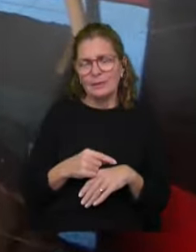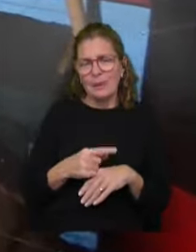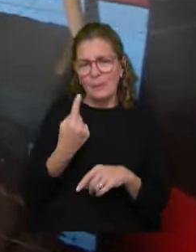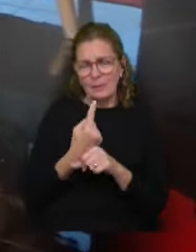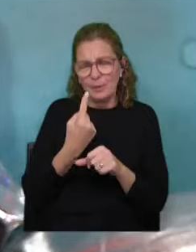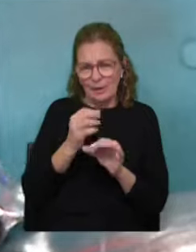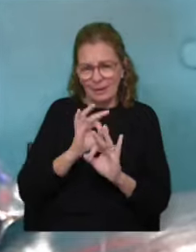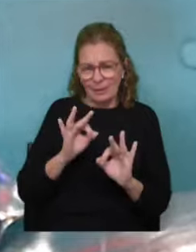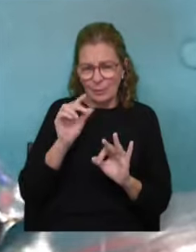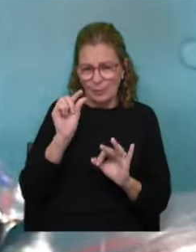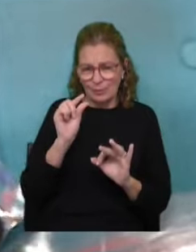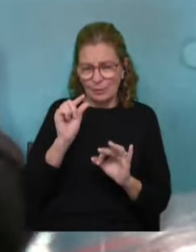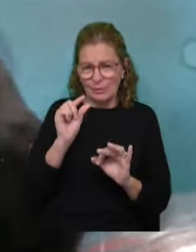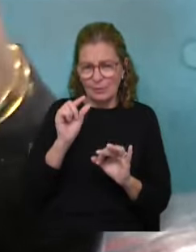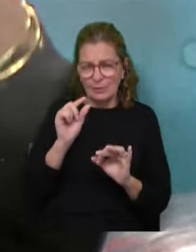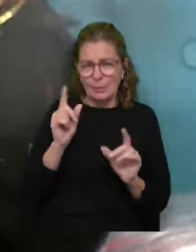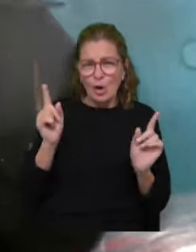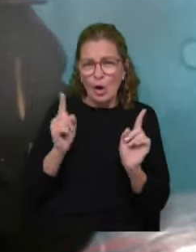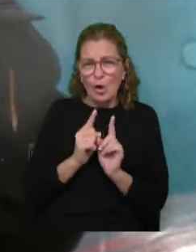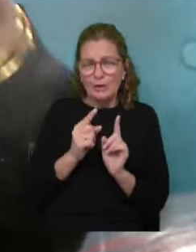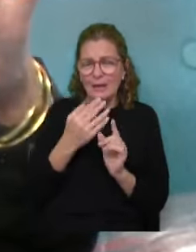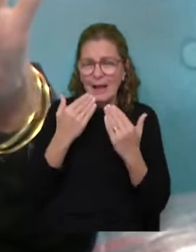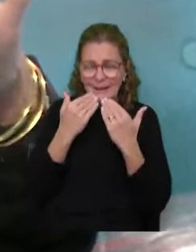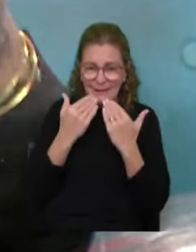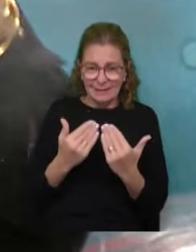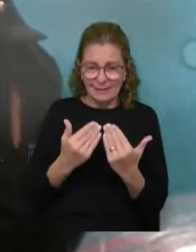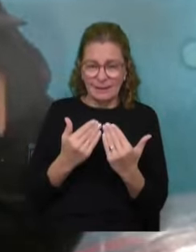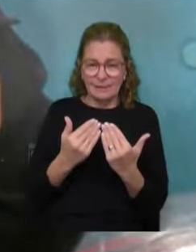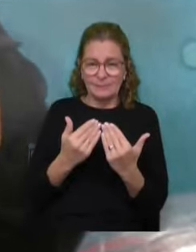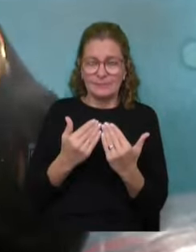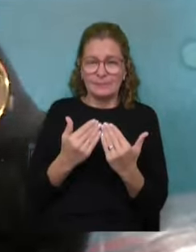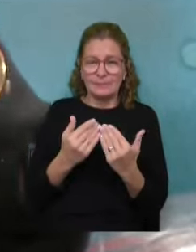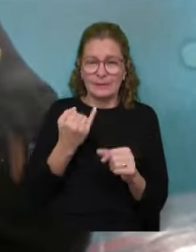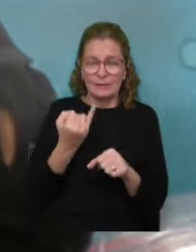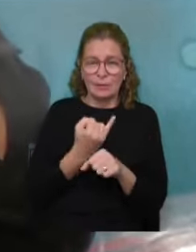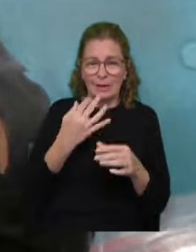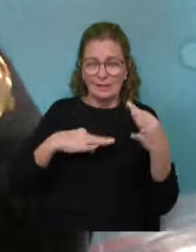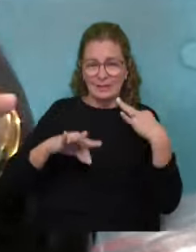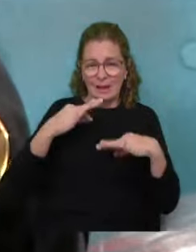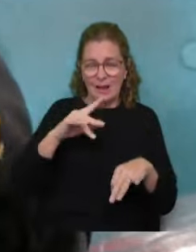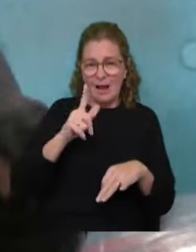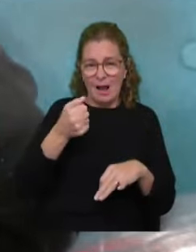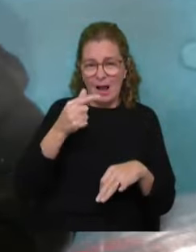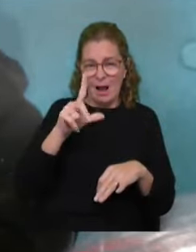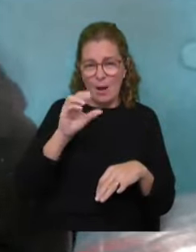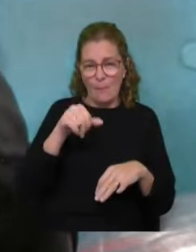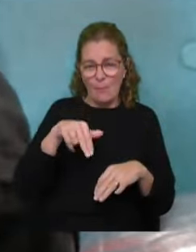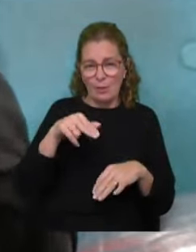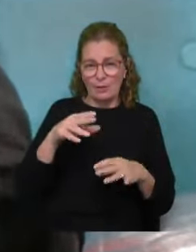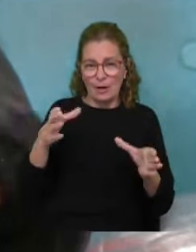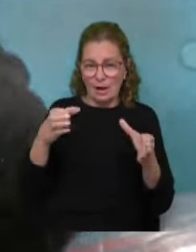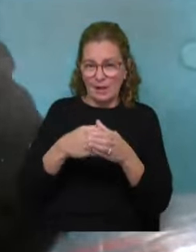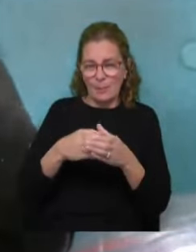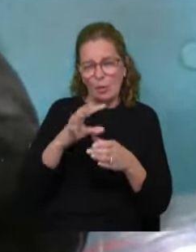que nada, déjenme una cosita súper corta. Quiero agradecer a la institución teatral El Galpón y a todo su equipo